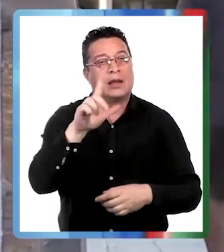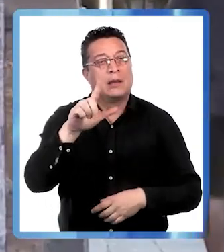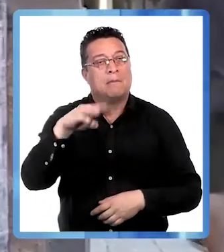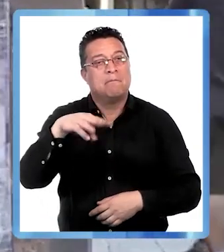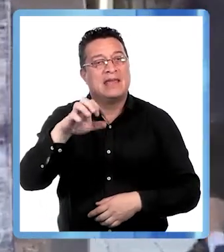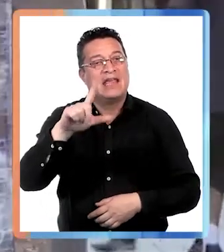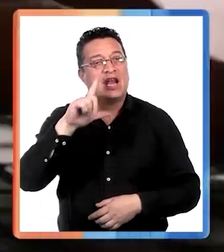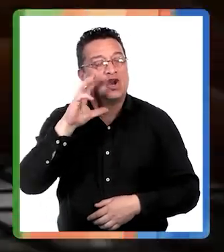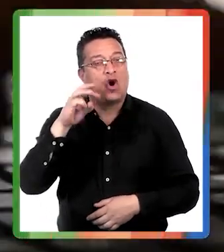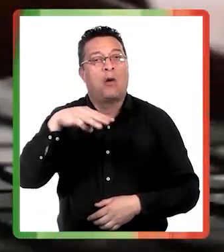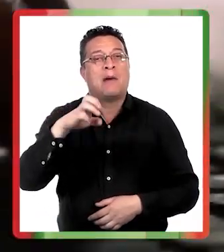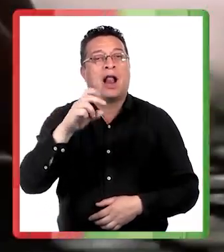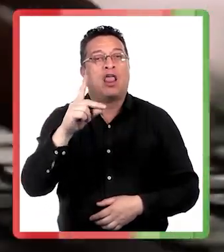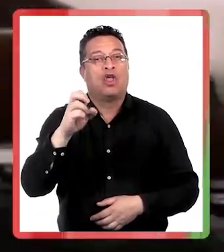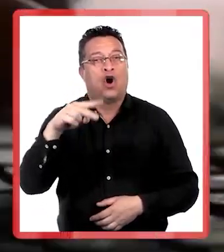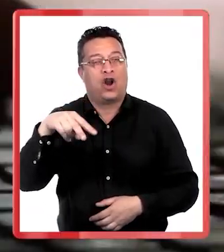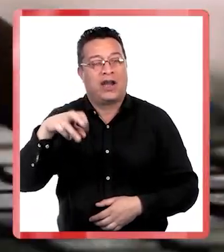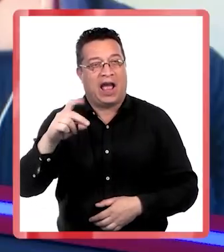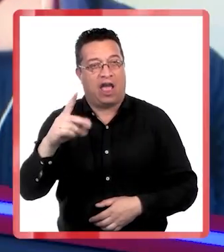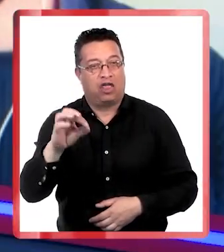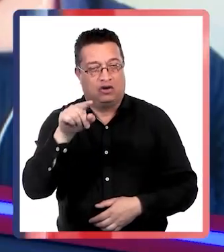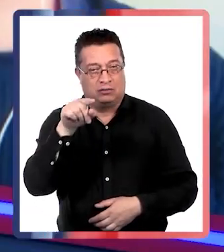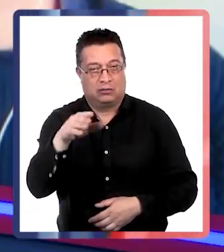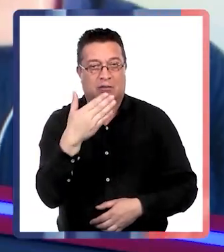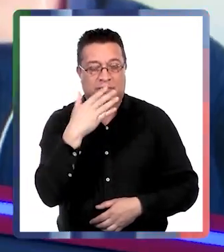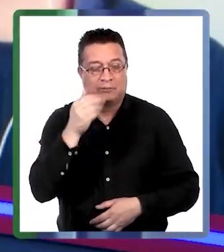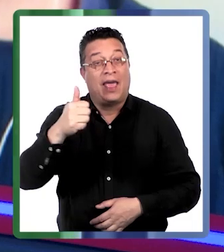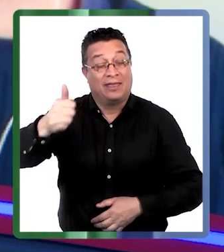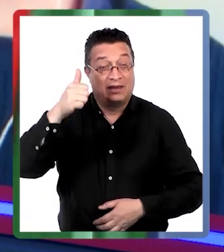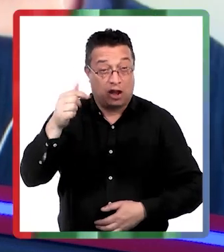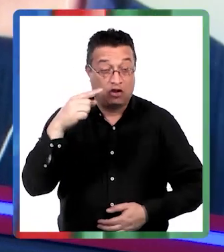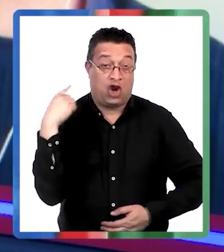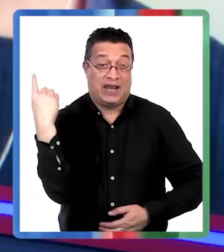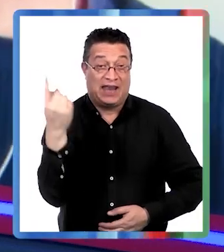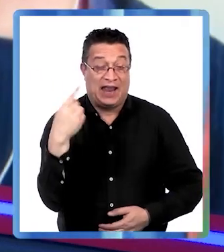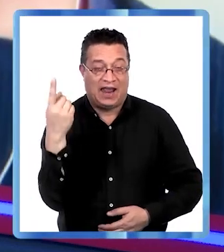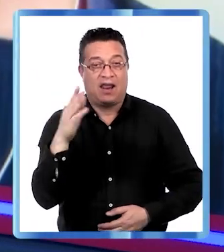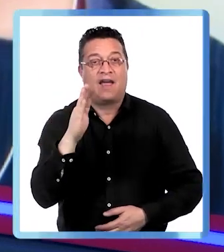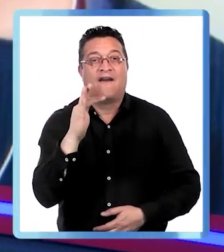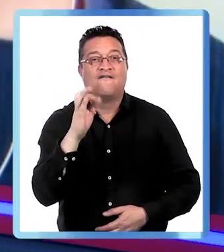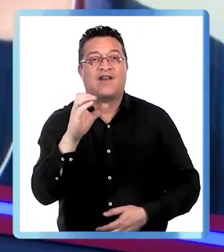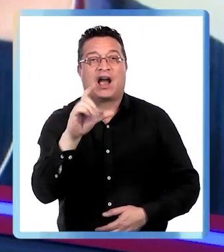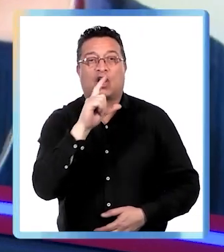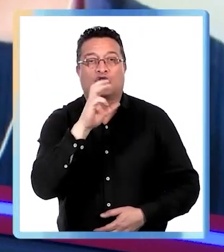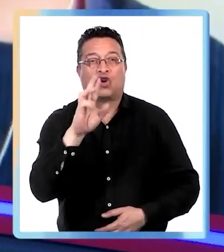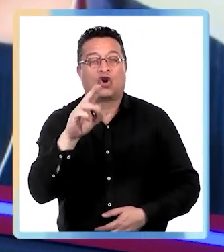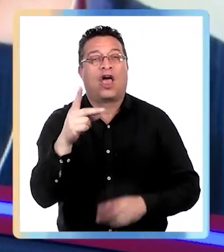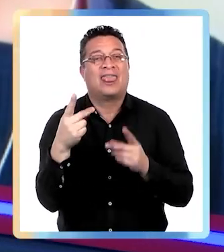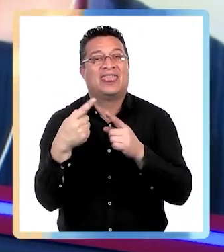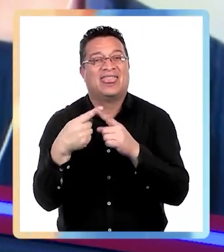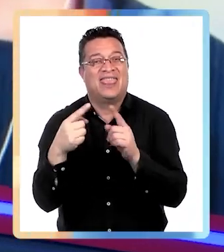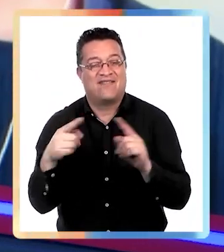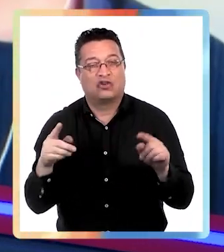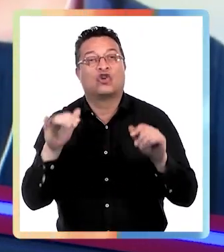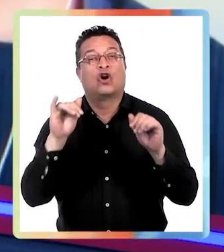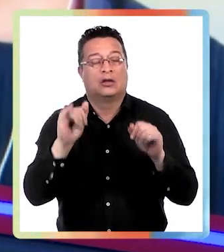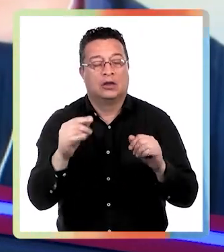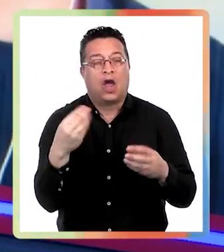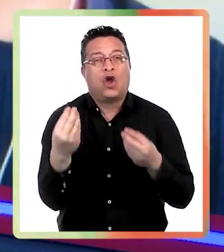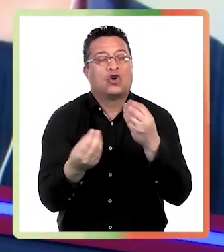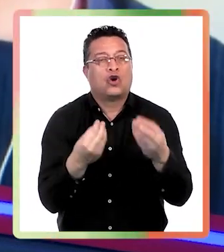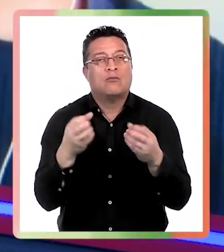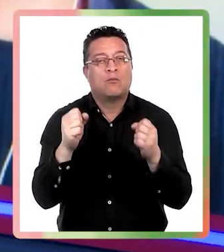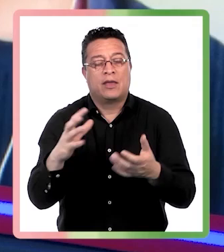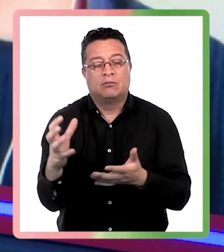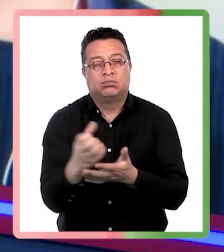con Emilio Maldonado, fundador del Pride Connection Chile y director general de la consultora Factor Diverso, para conversar